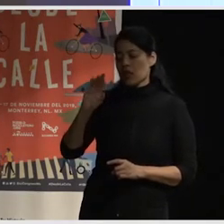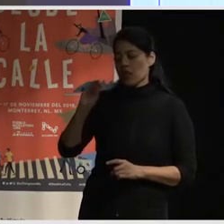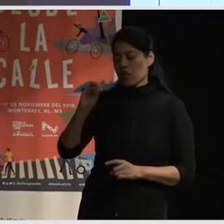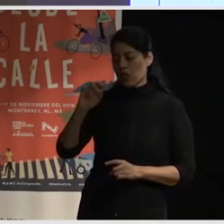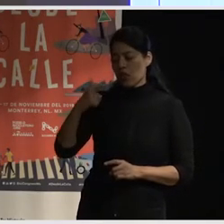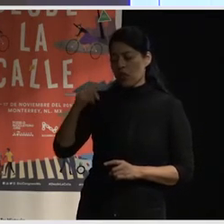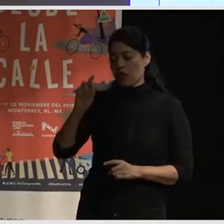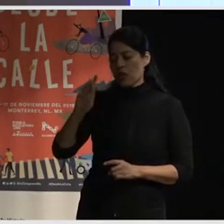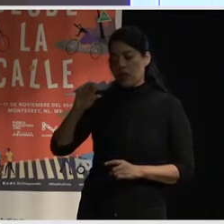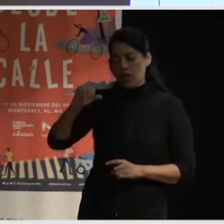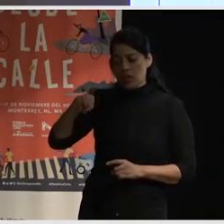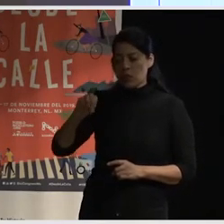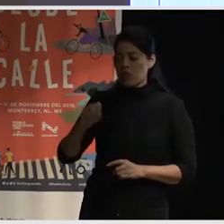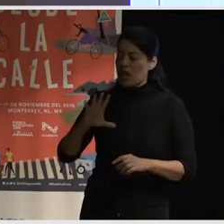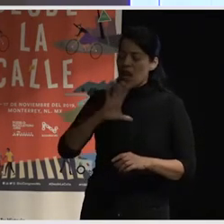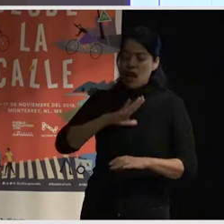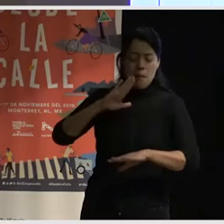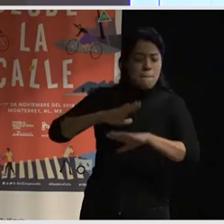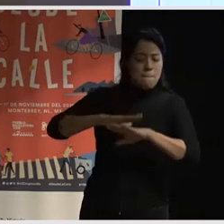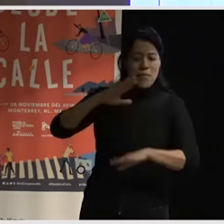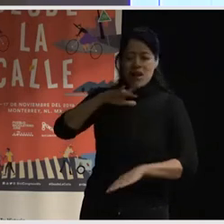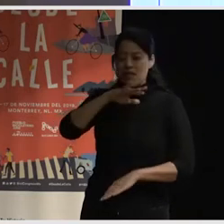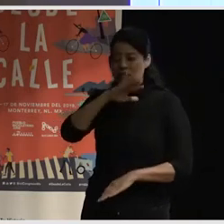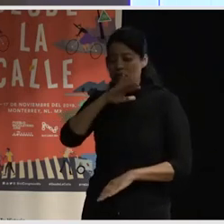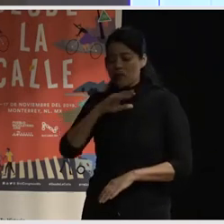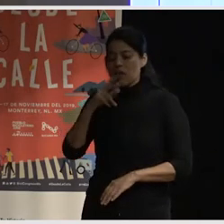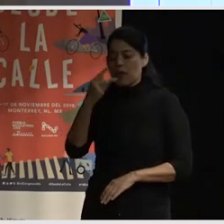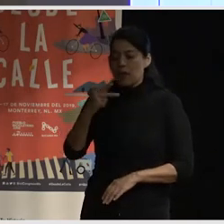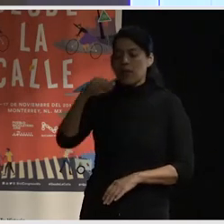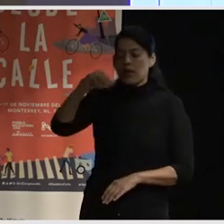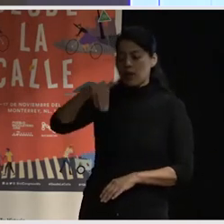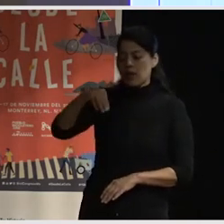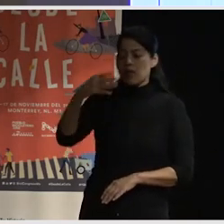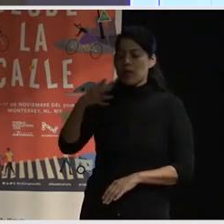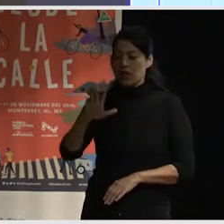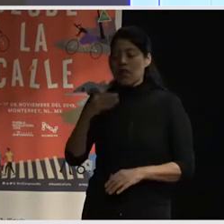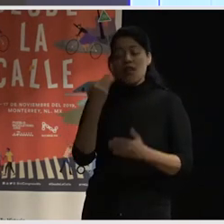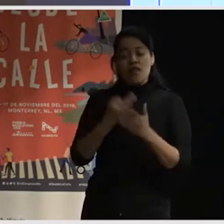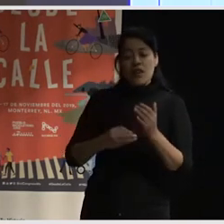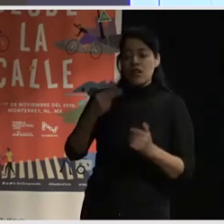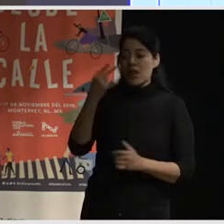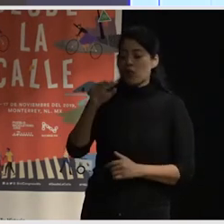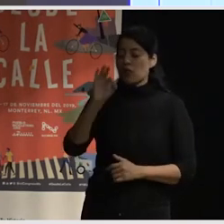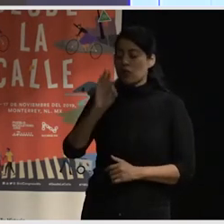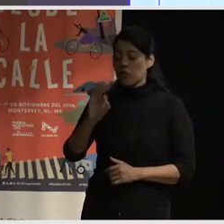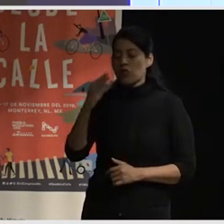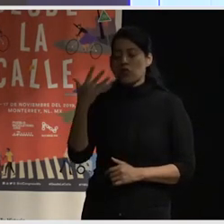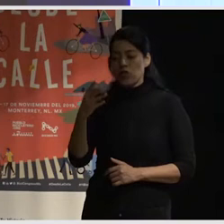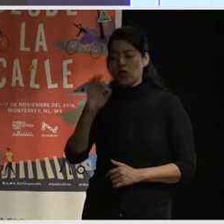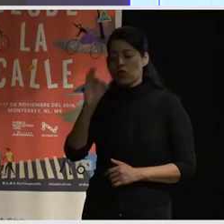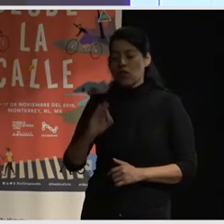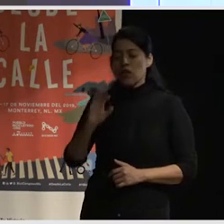más contaminación y este solo un parámetro pm10 falta pm 2.5 falta de óxido de azufre que es